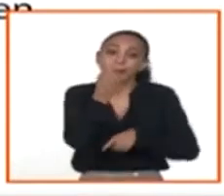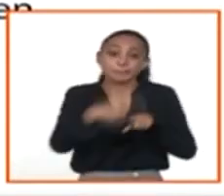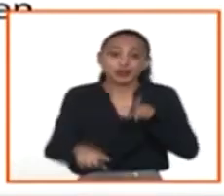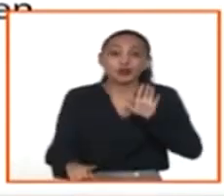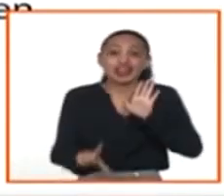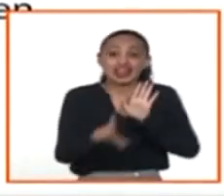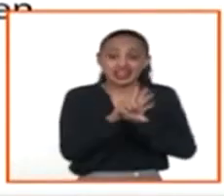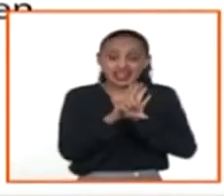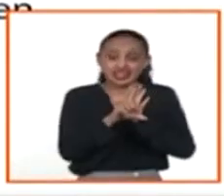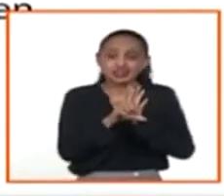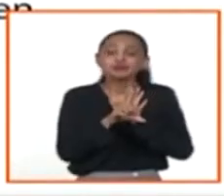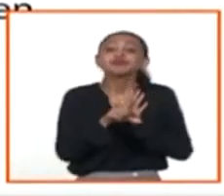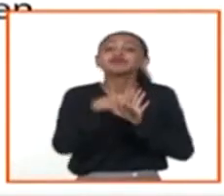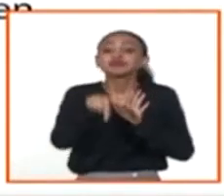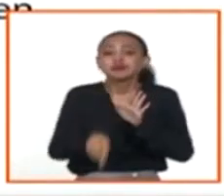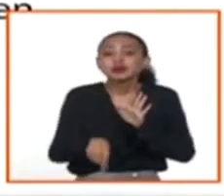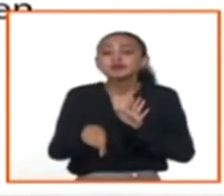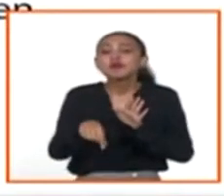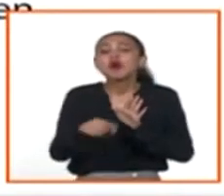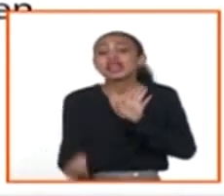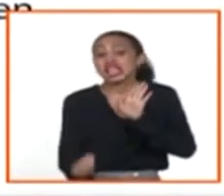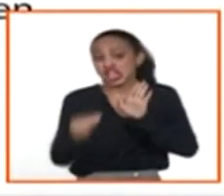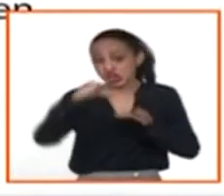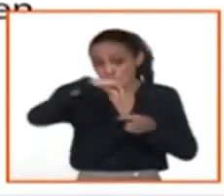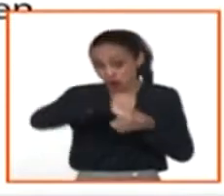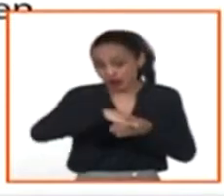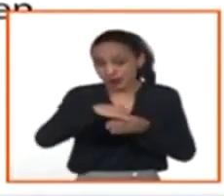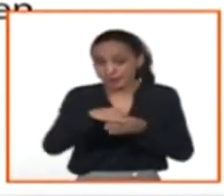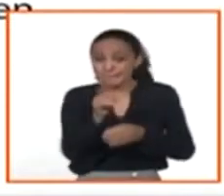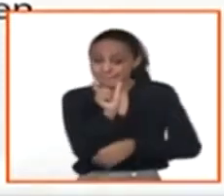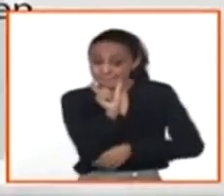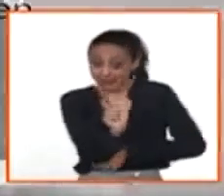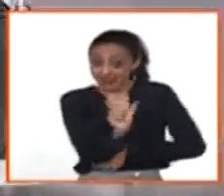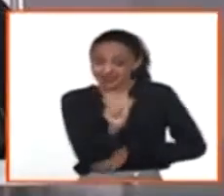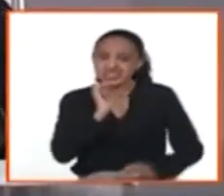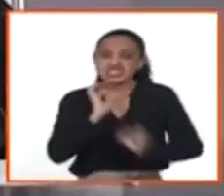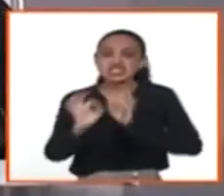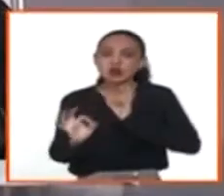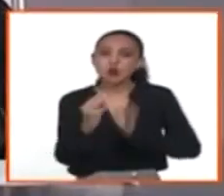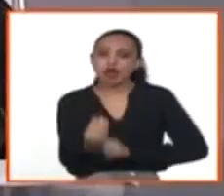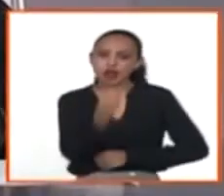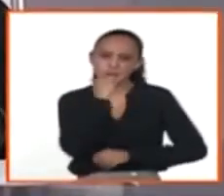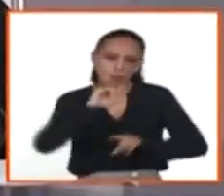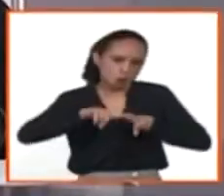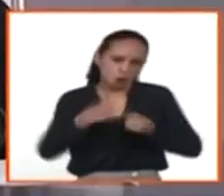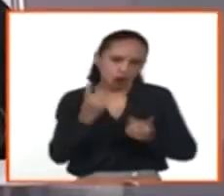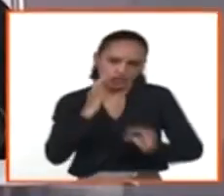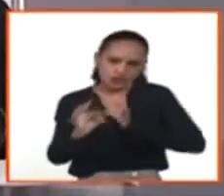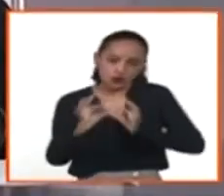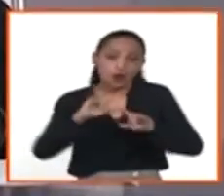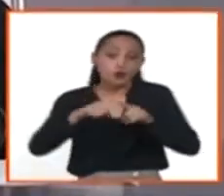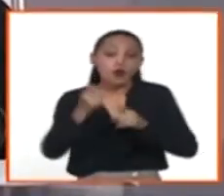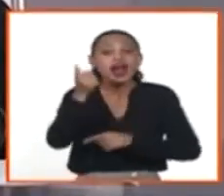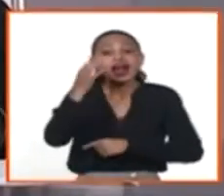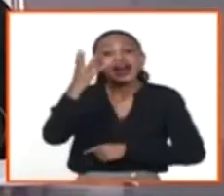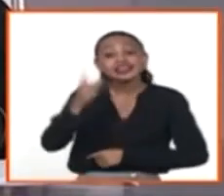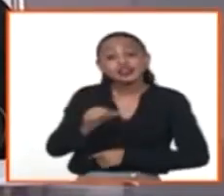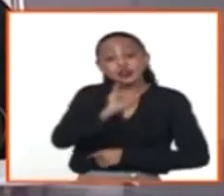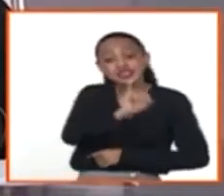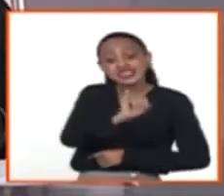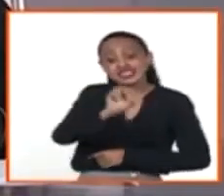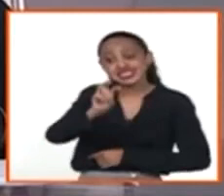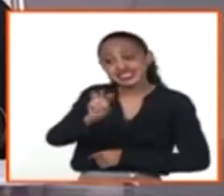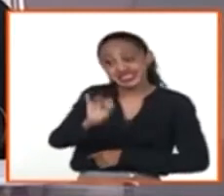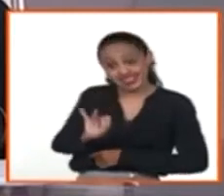se adoptó y se acordó incluir el término de la seguridad alimentaria. ¿Por qué? Porque el artículo 77 de nuestra Constitución nos